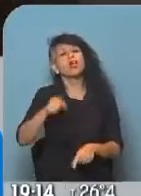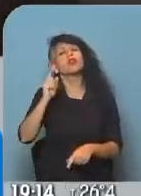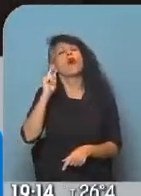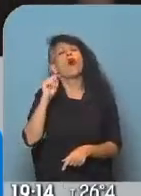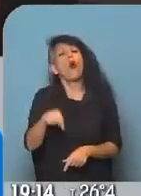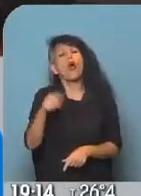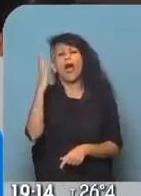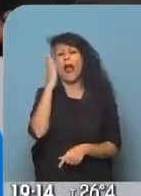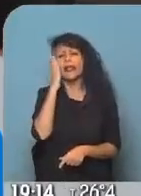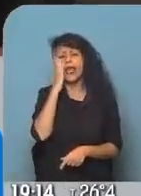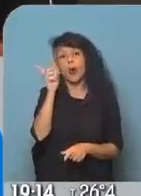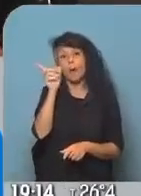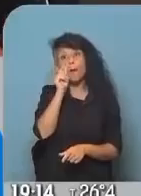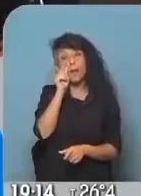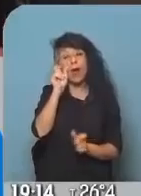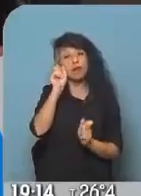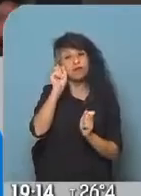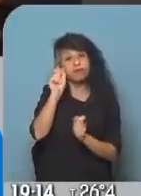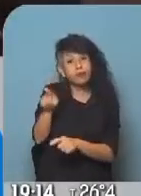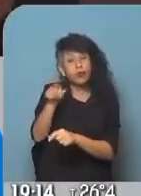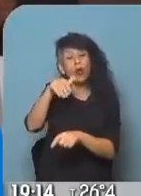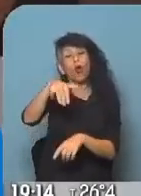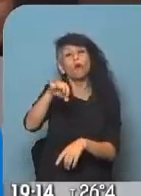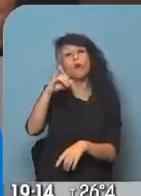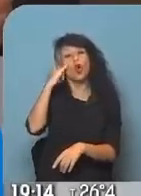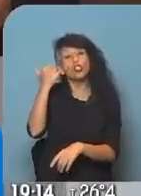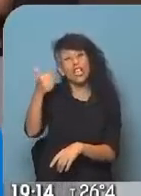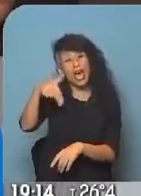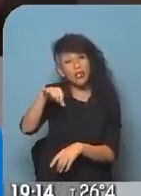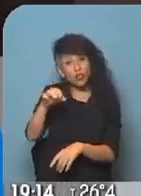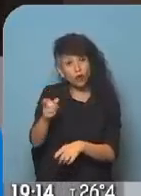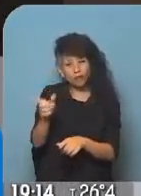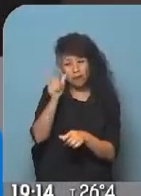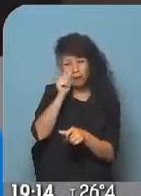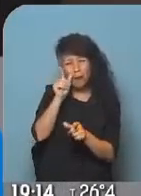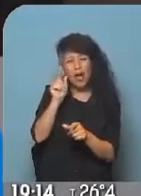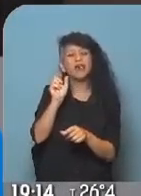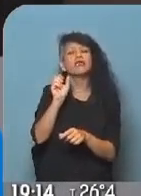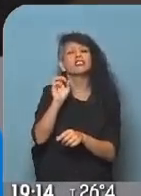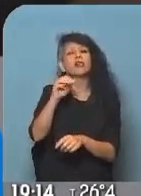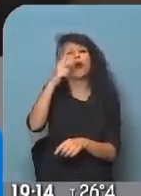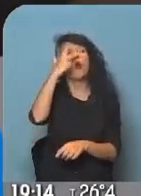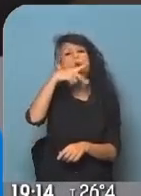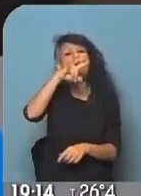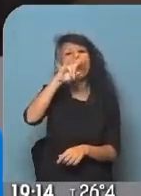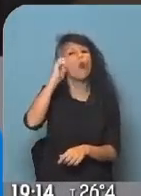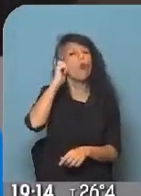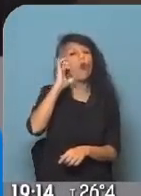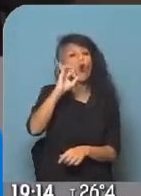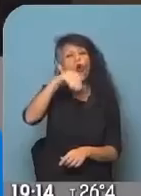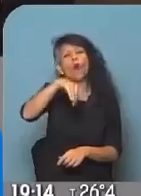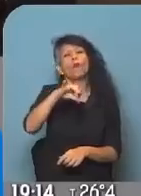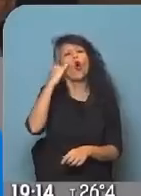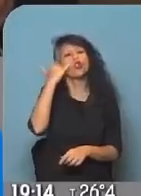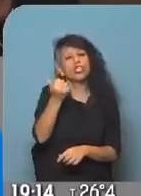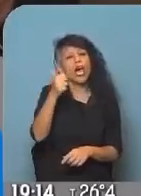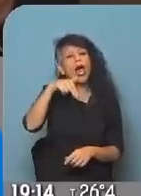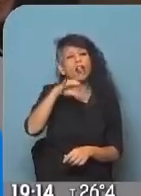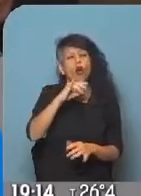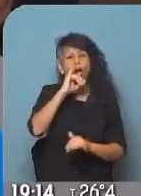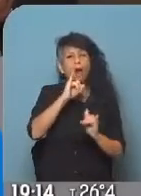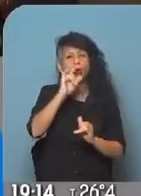su padre, el secretario general de Camioneros, Hugo Moyano. Vamos a ver qué dijo, porque además convocó a todos a que vayan a recibirlo